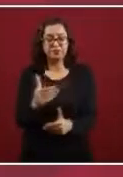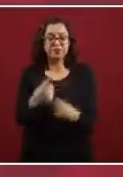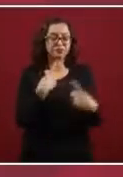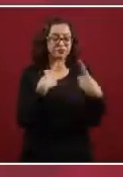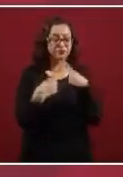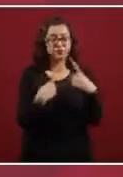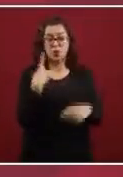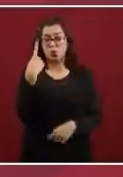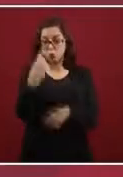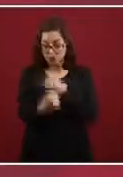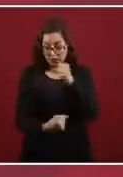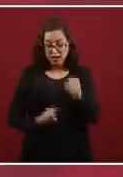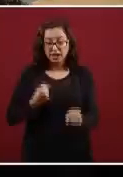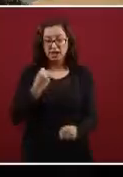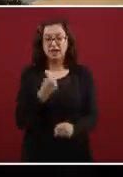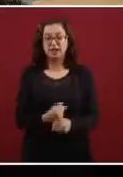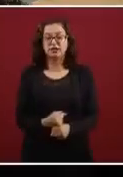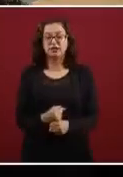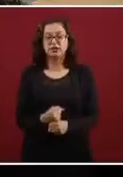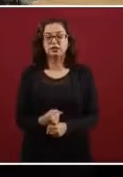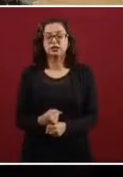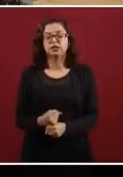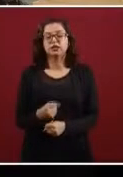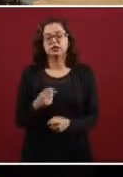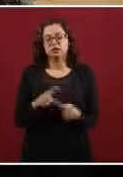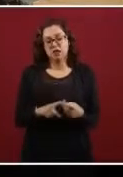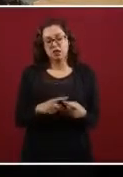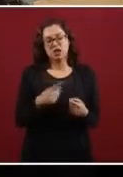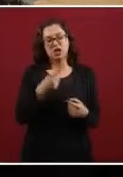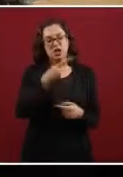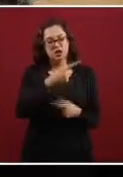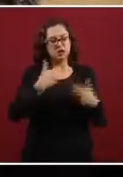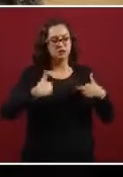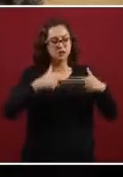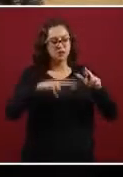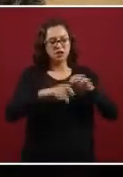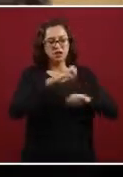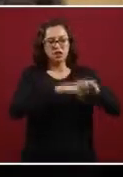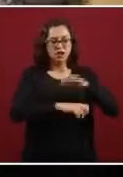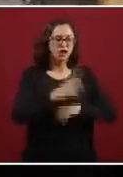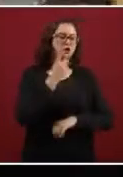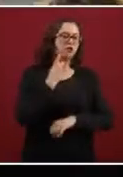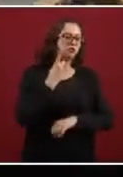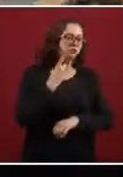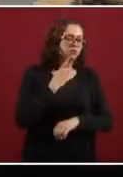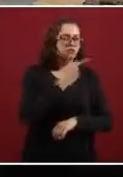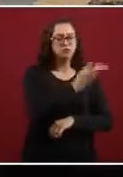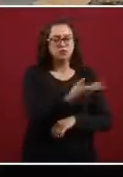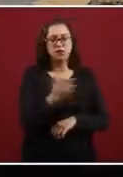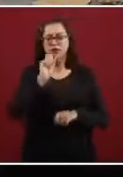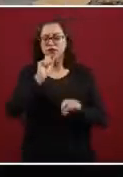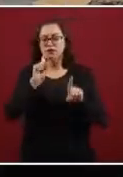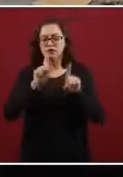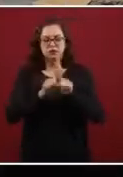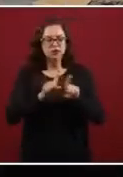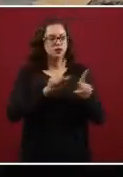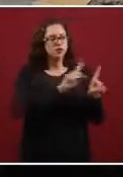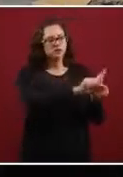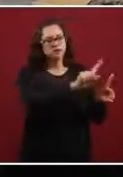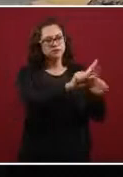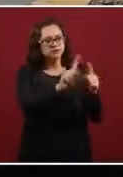de un año entre la señora Pelosi y los congresistas de Estados Unidos con los negociadores de Estados